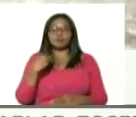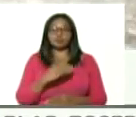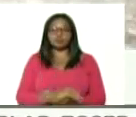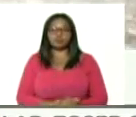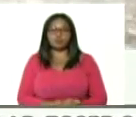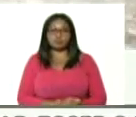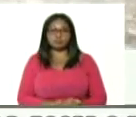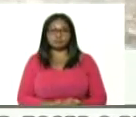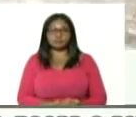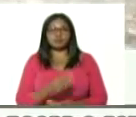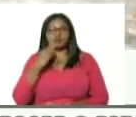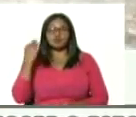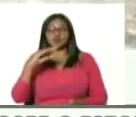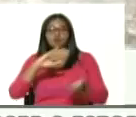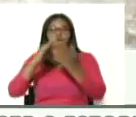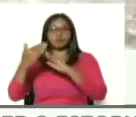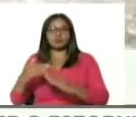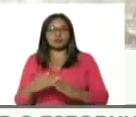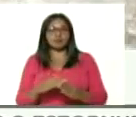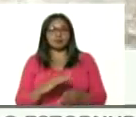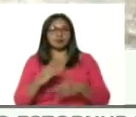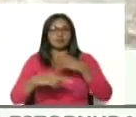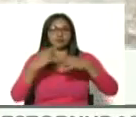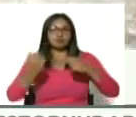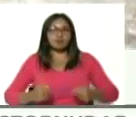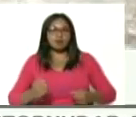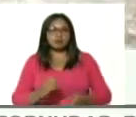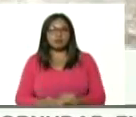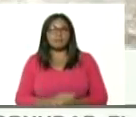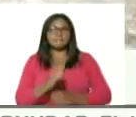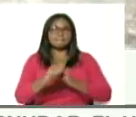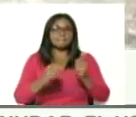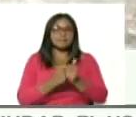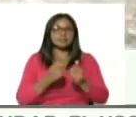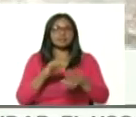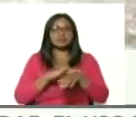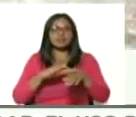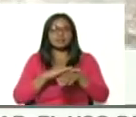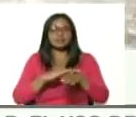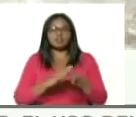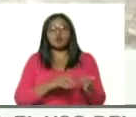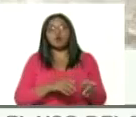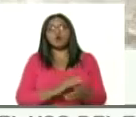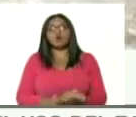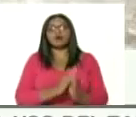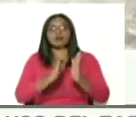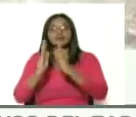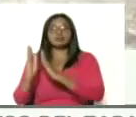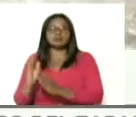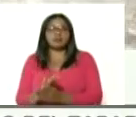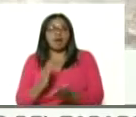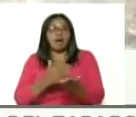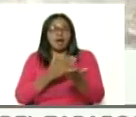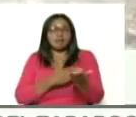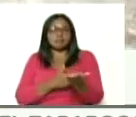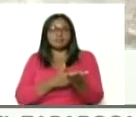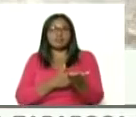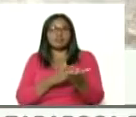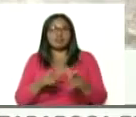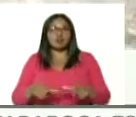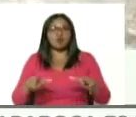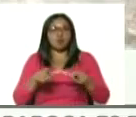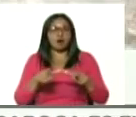juventud comunera, revolucionaria. También está Erika, que es viceministra de organización. Presidente, antes de llegar nosotros a este espacio, pasamos por varias